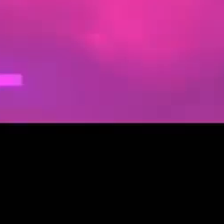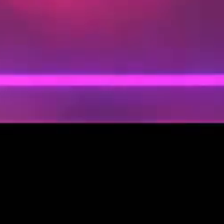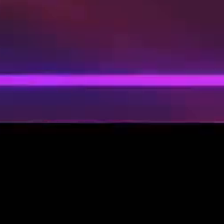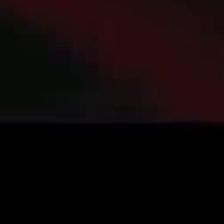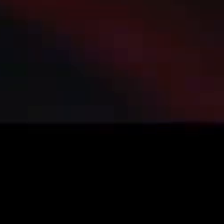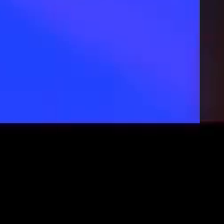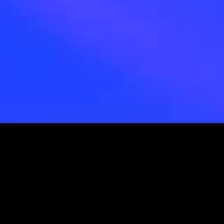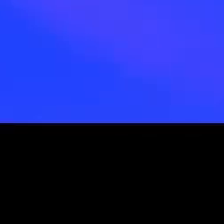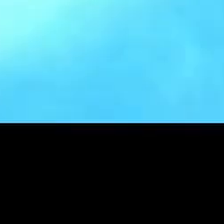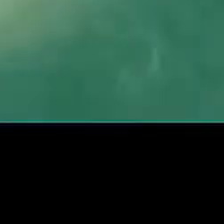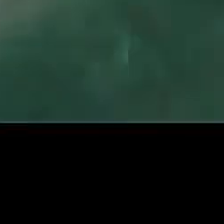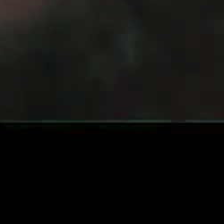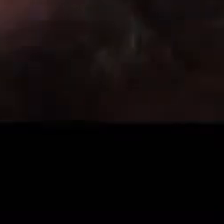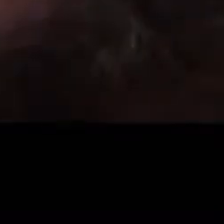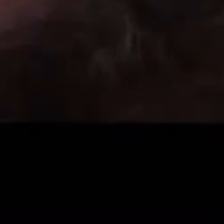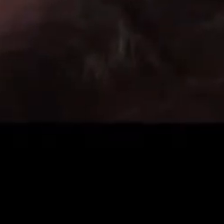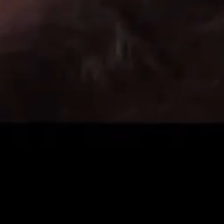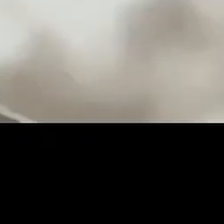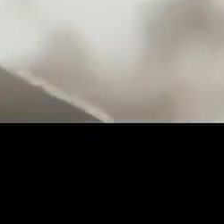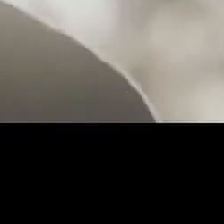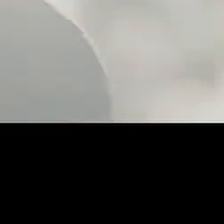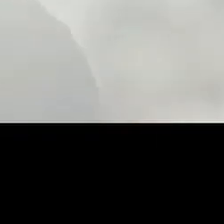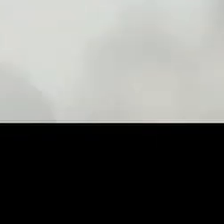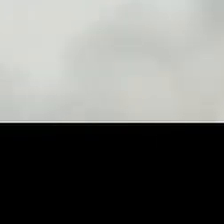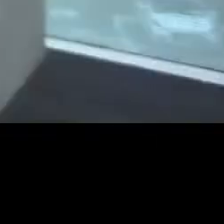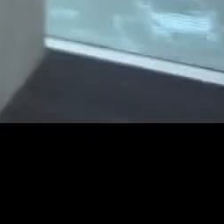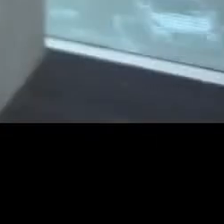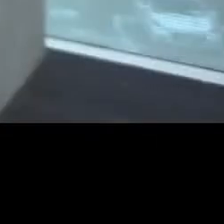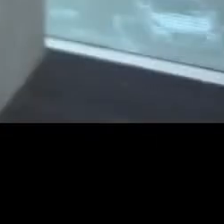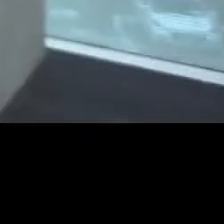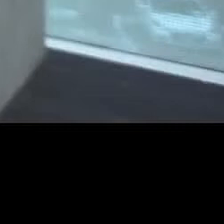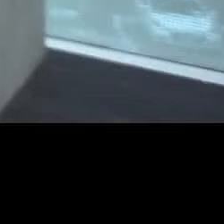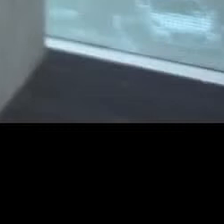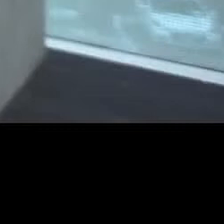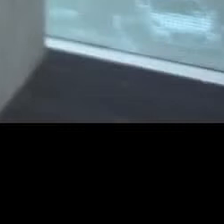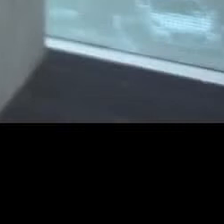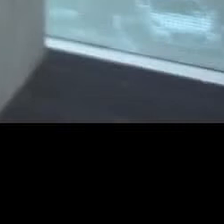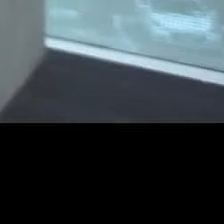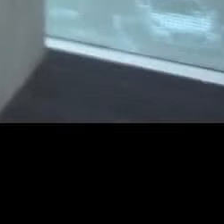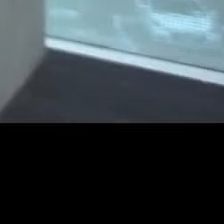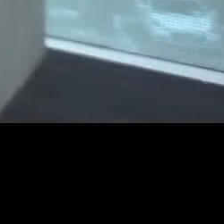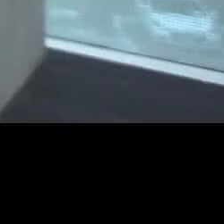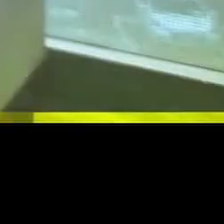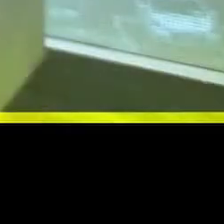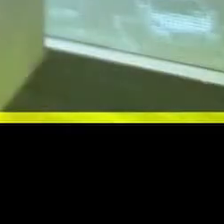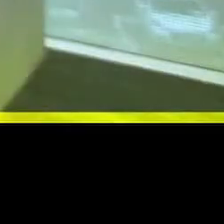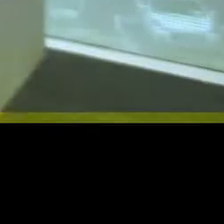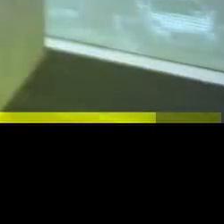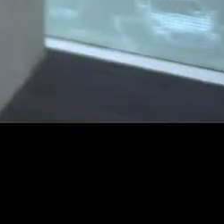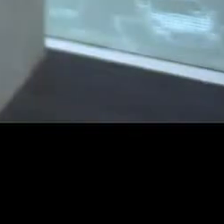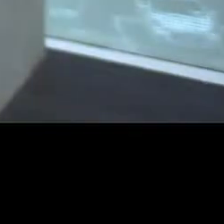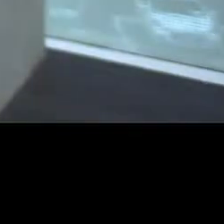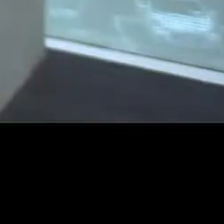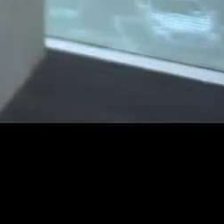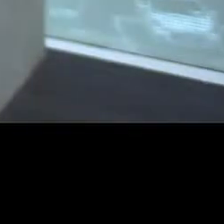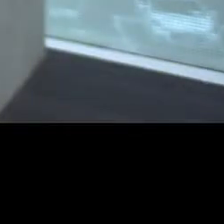entorno digital, es que queremos sensibilizar con un enfoque en derechos humanos, haciendo foco en género, migraciones y las